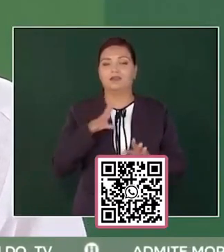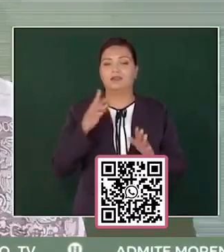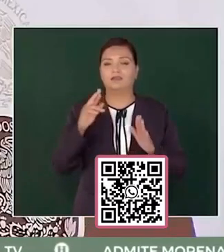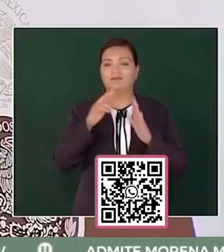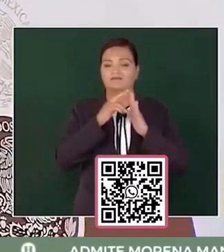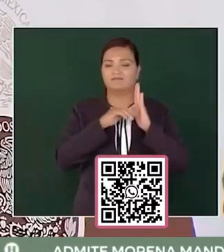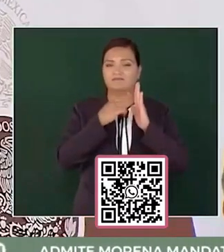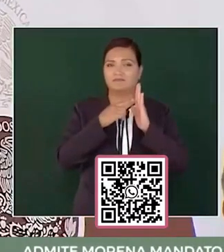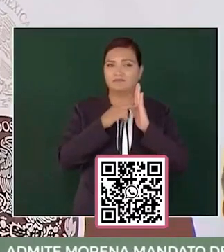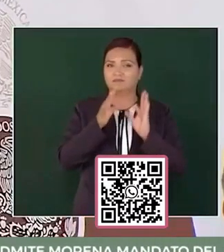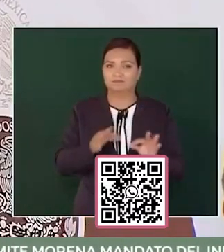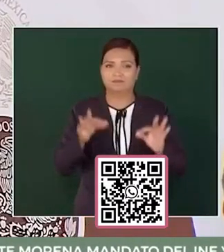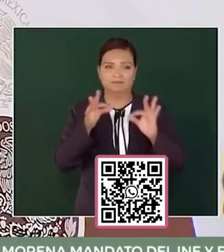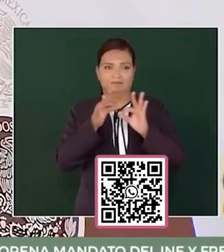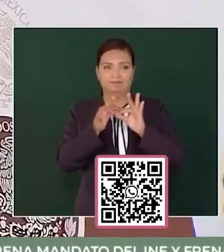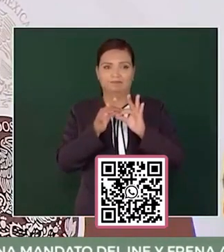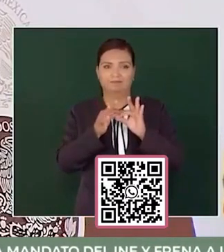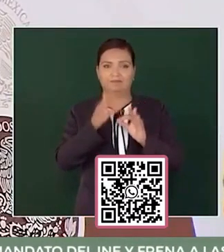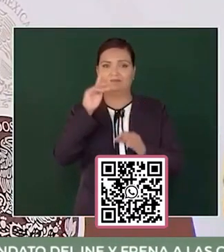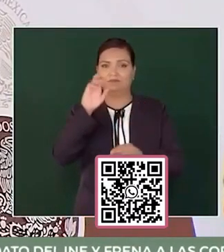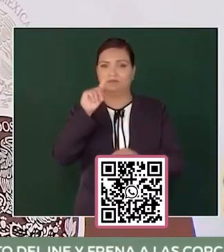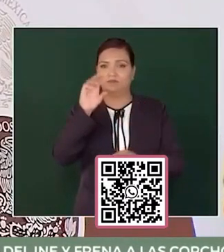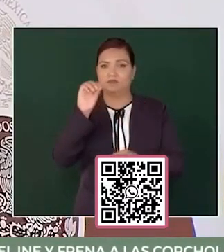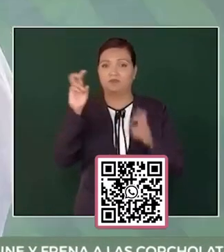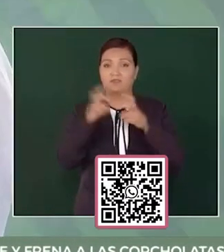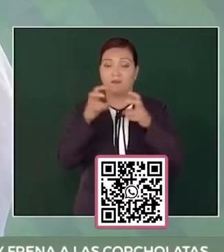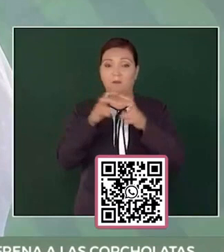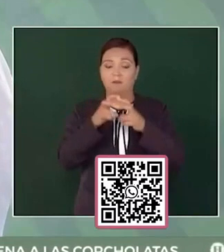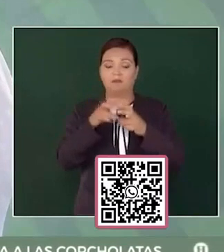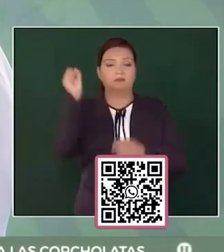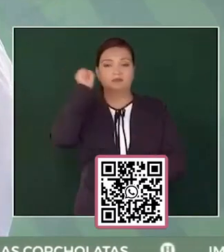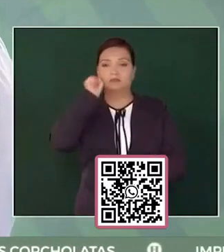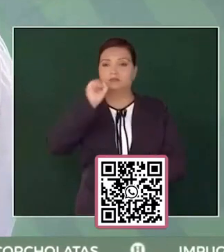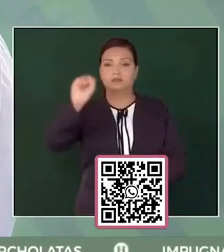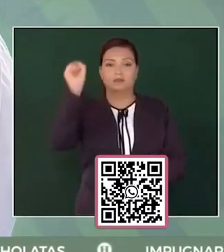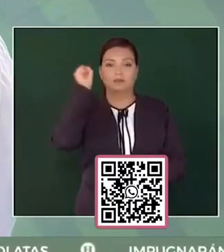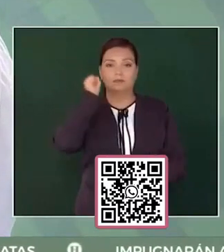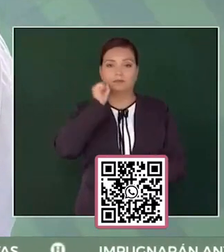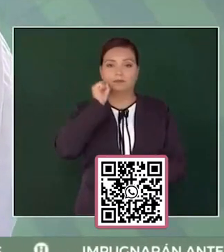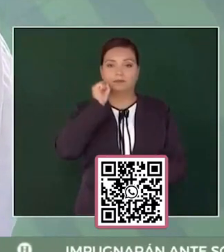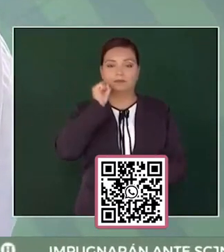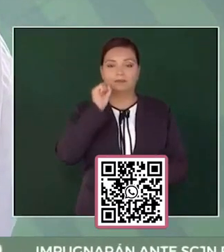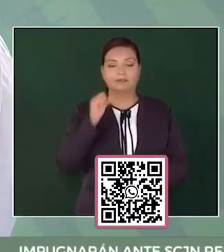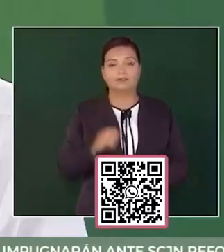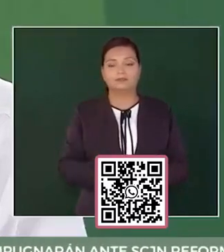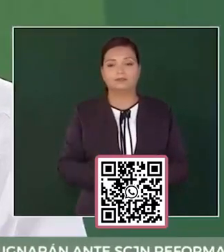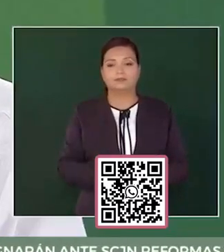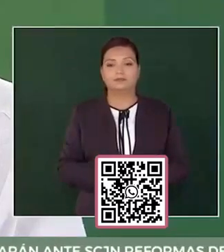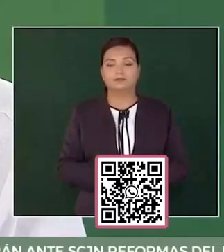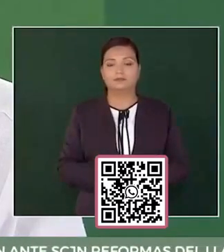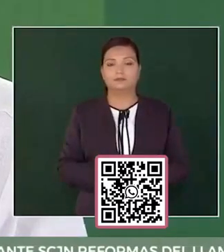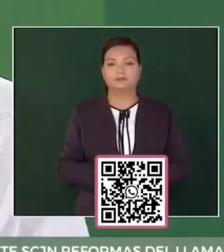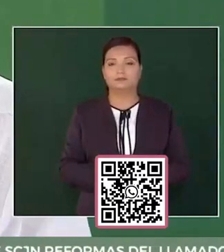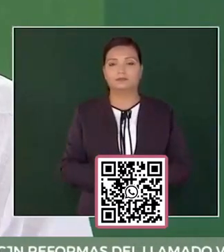sobregasto, quiénes están siendo los proveedores de bienes y servicios, de materiales, cómo van en